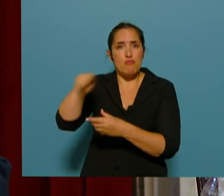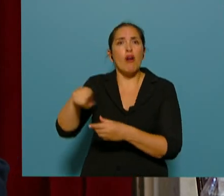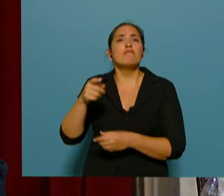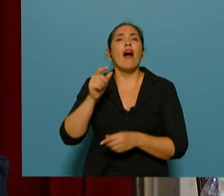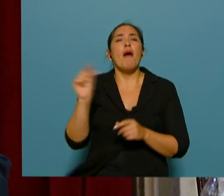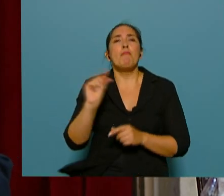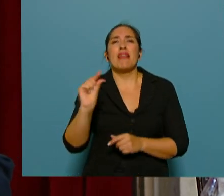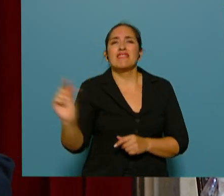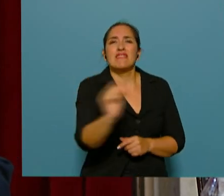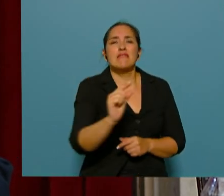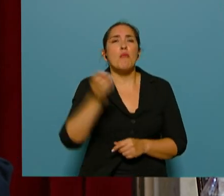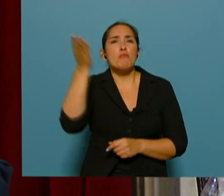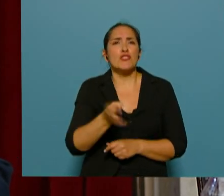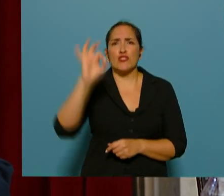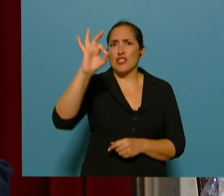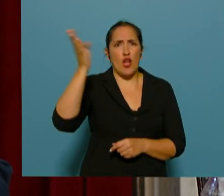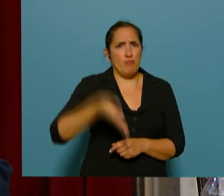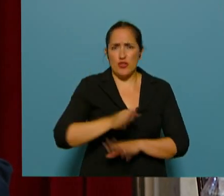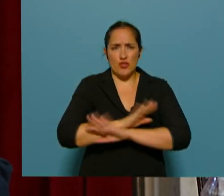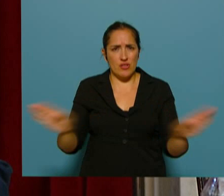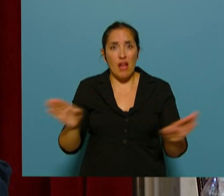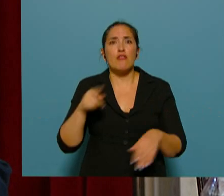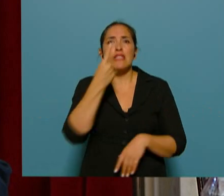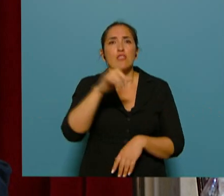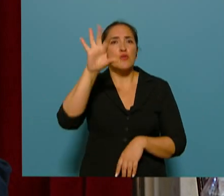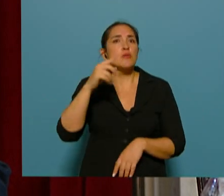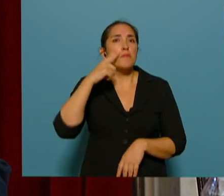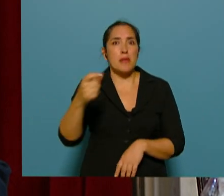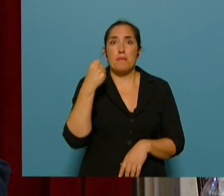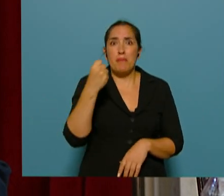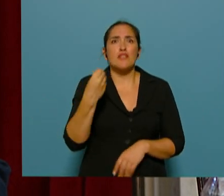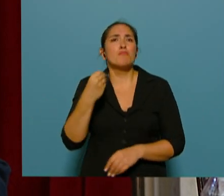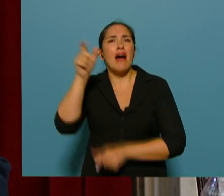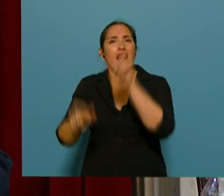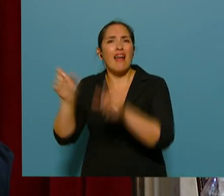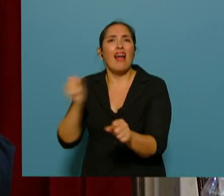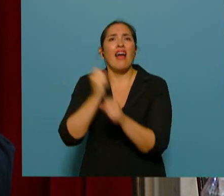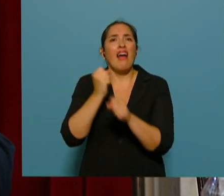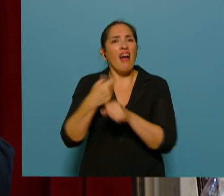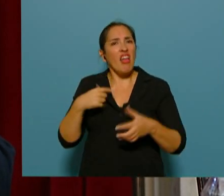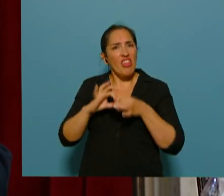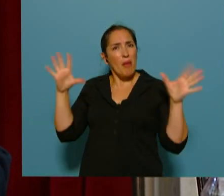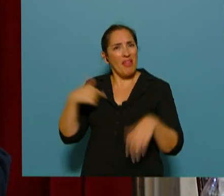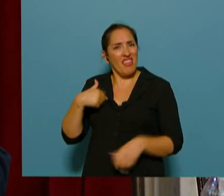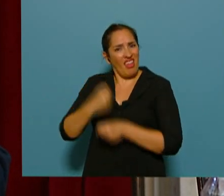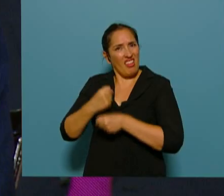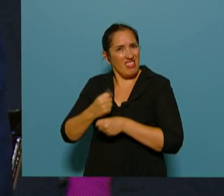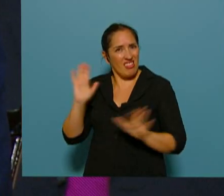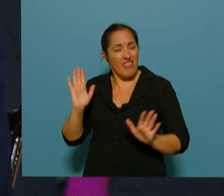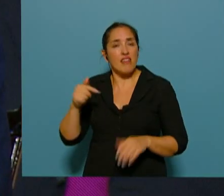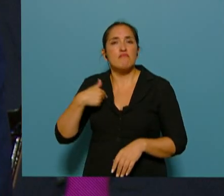tasa cero por hasta 150.000 pesos para las y los trabajadores independientes